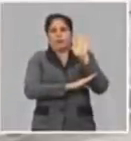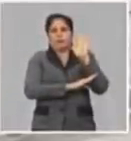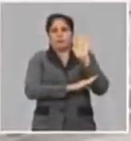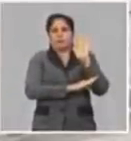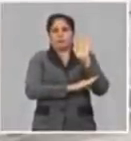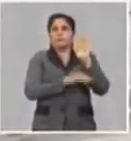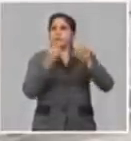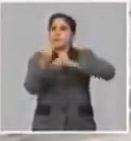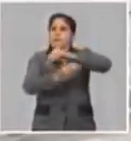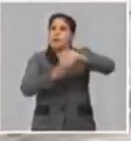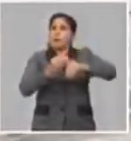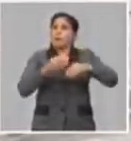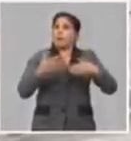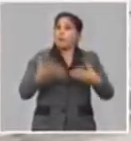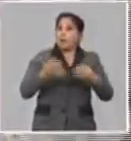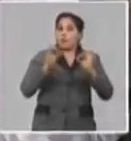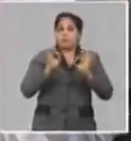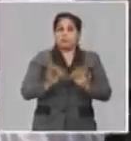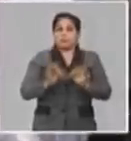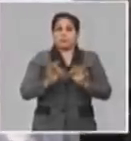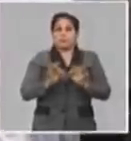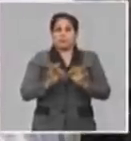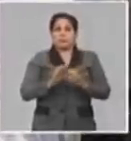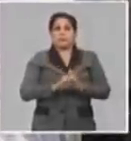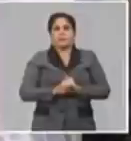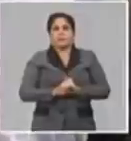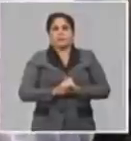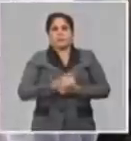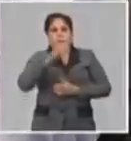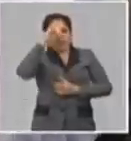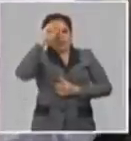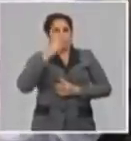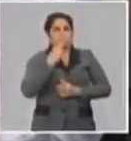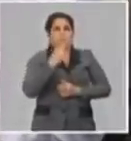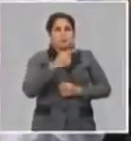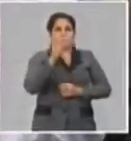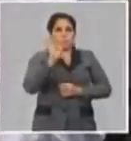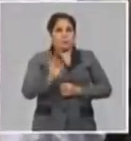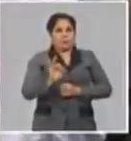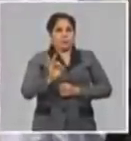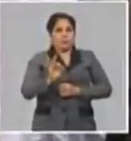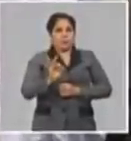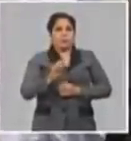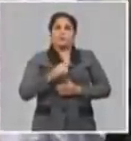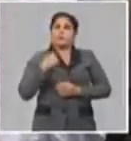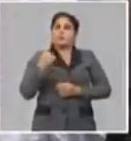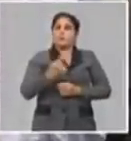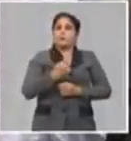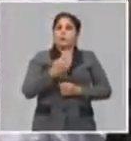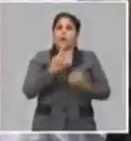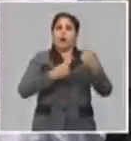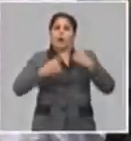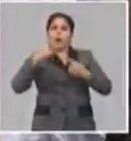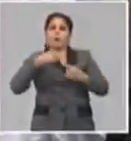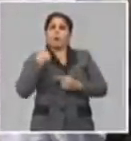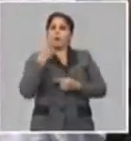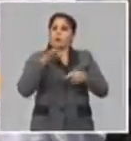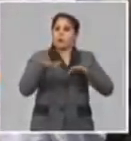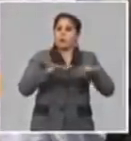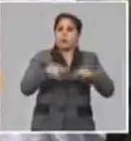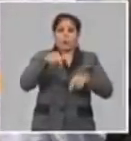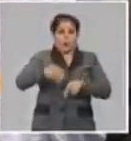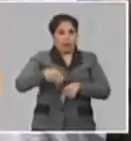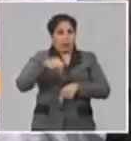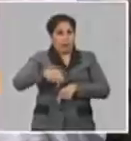¿Qué transformaciones son las que implican? Bien, muy bien, Randy. Bueno, creo que en cualquier estrategia que hagamos en las condiciones